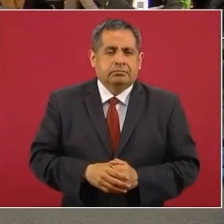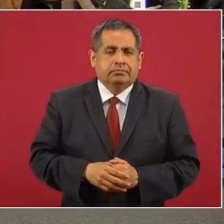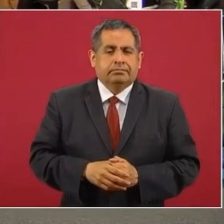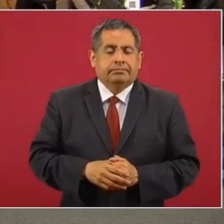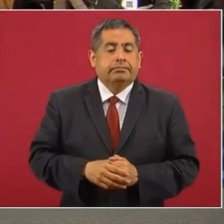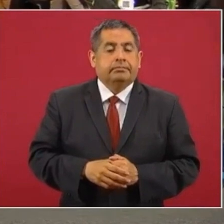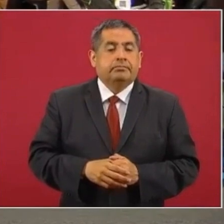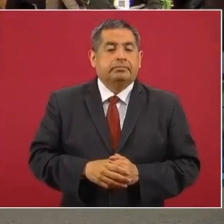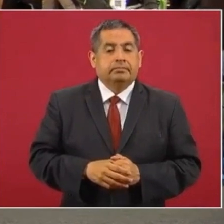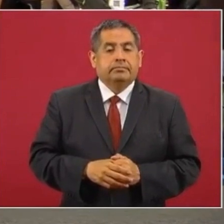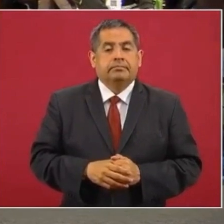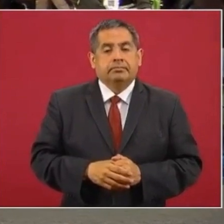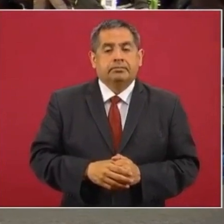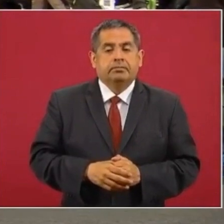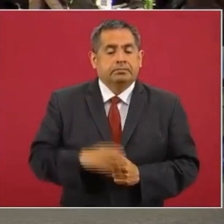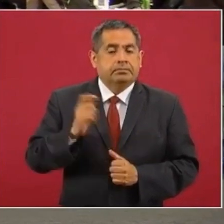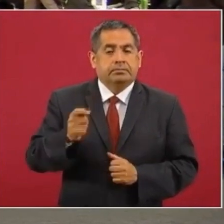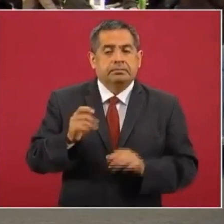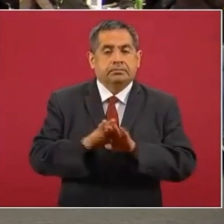En